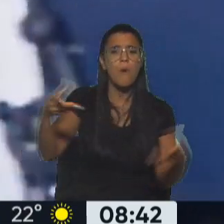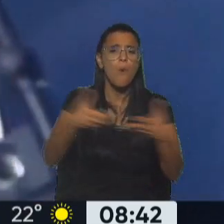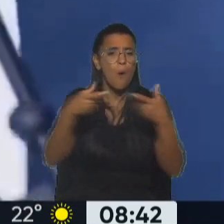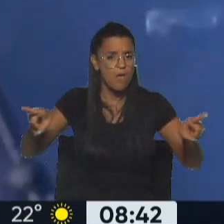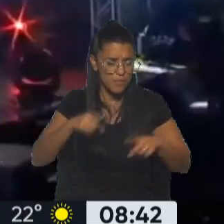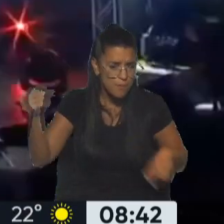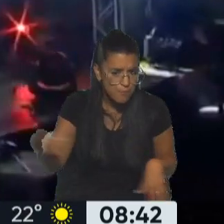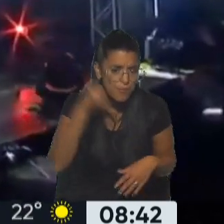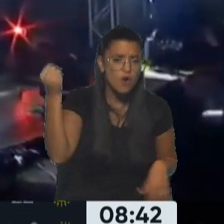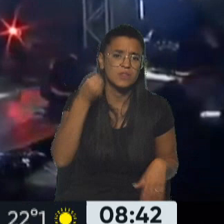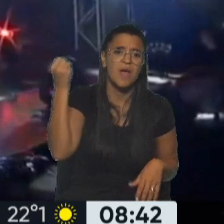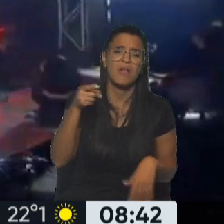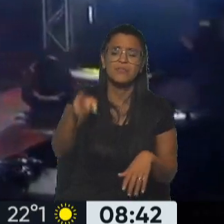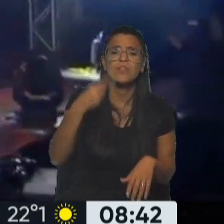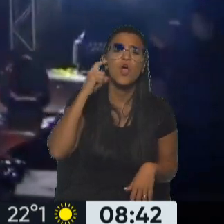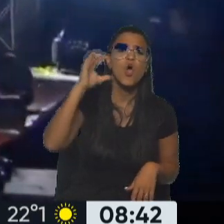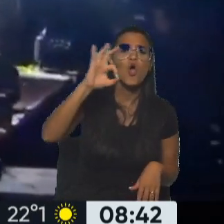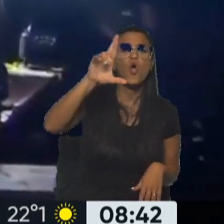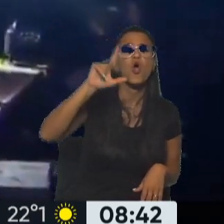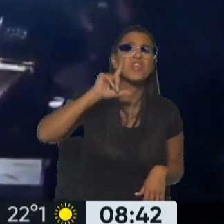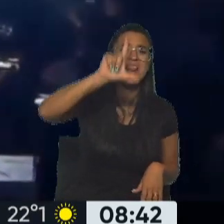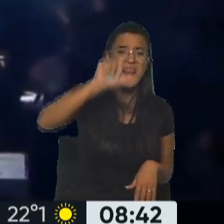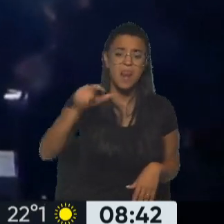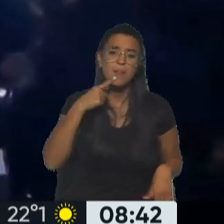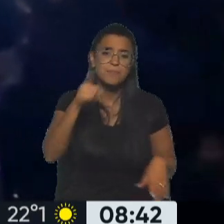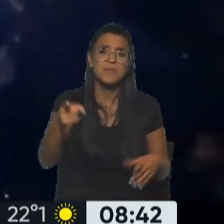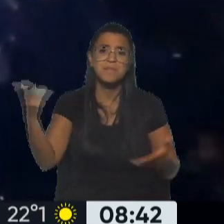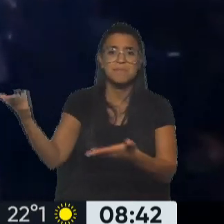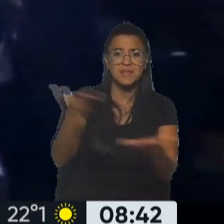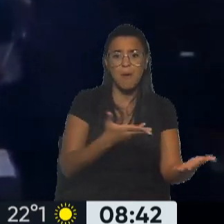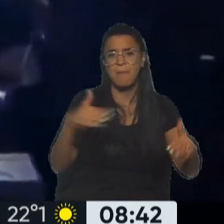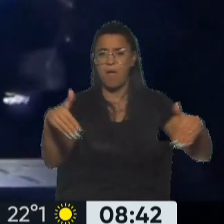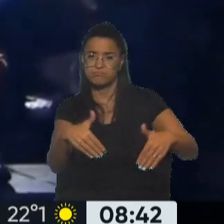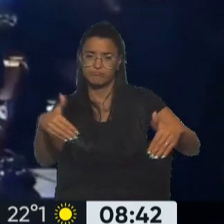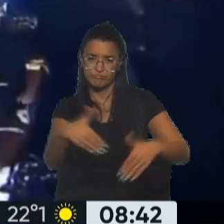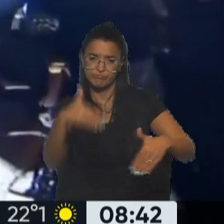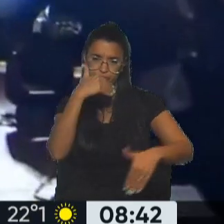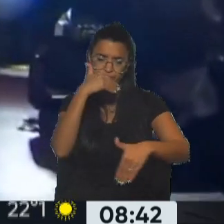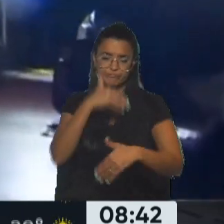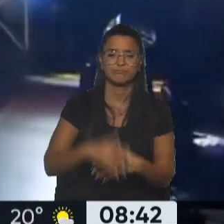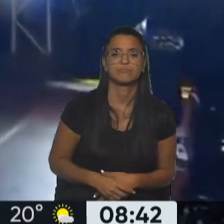más importantes de las últimas décadas, como Gorillaz, lo invitaba para hacer este freestyle.